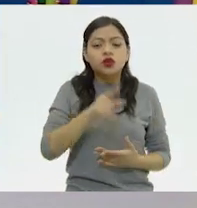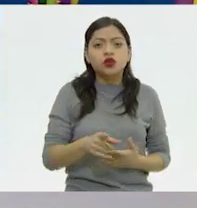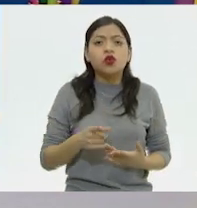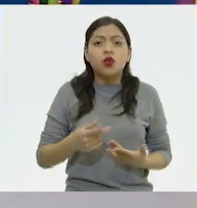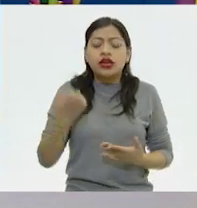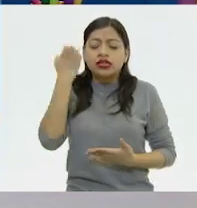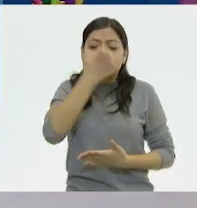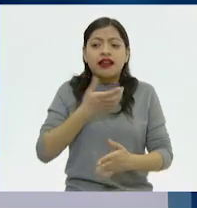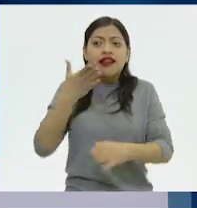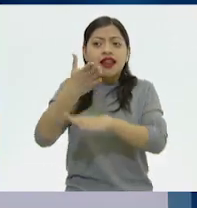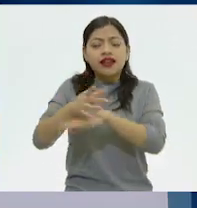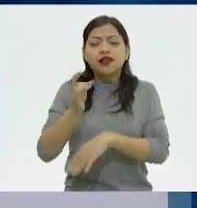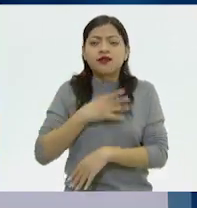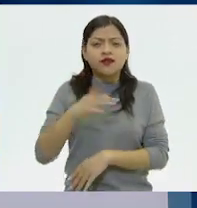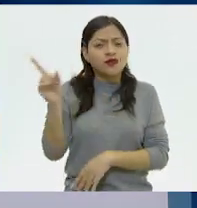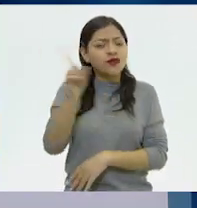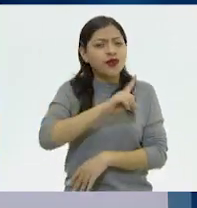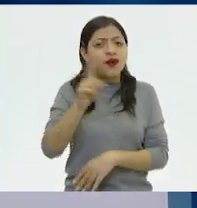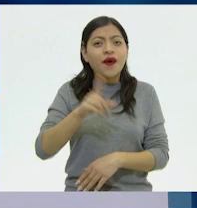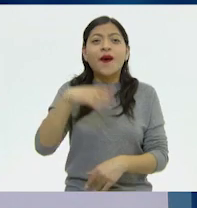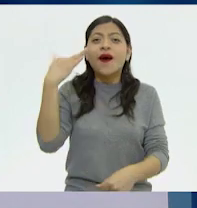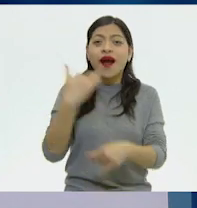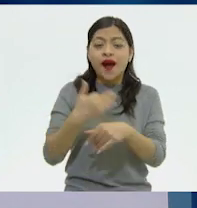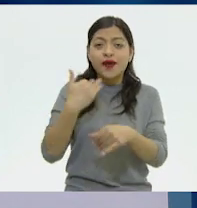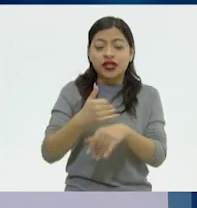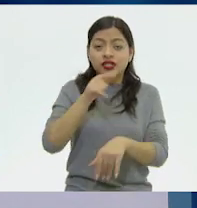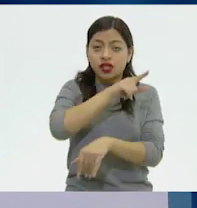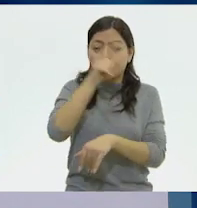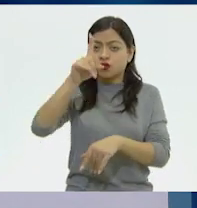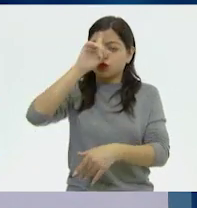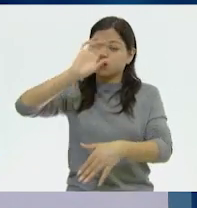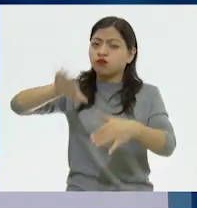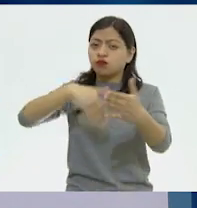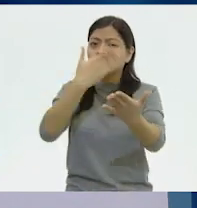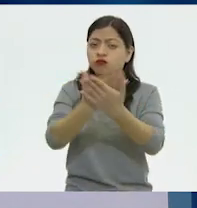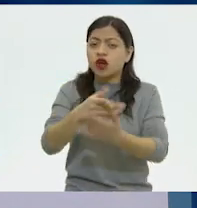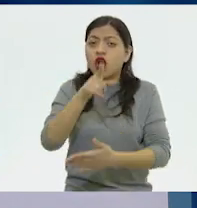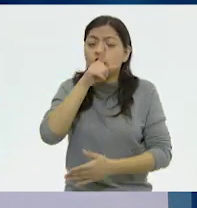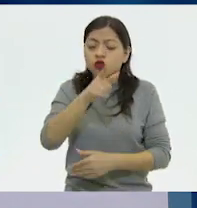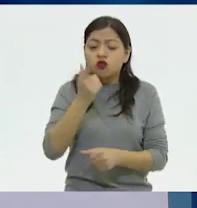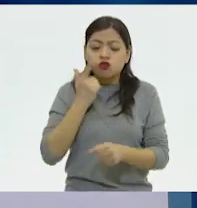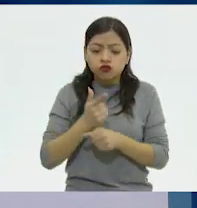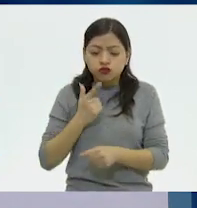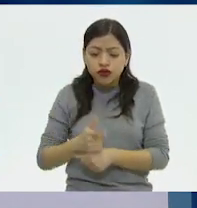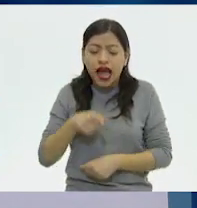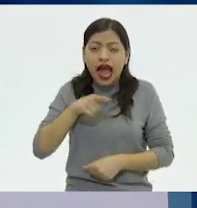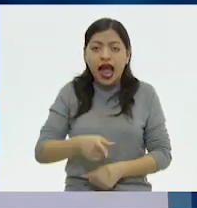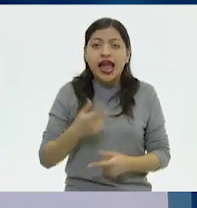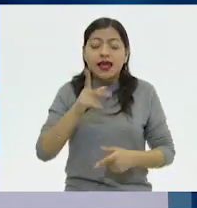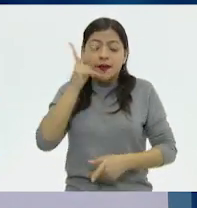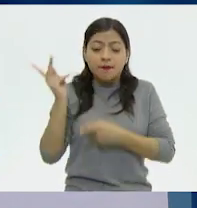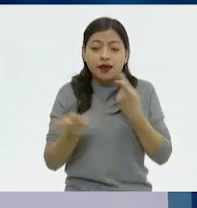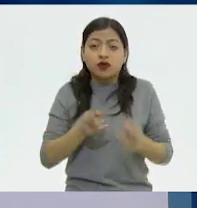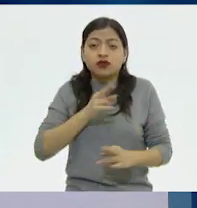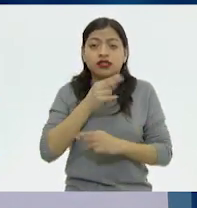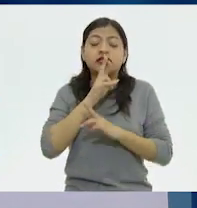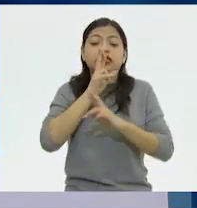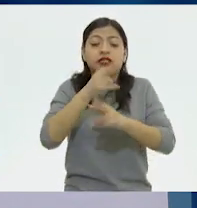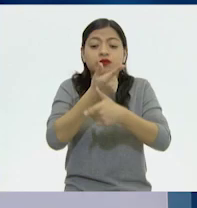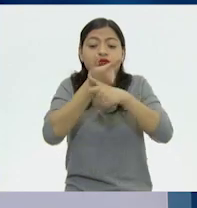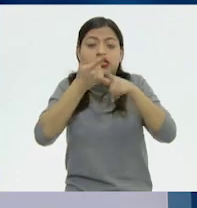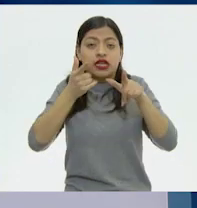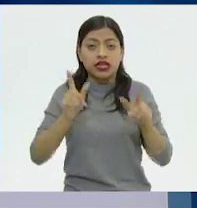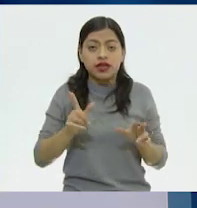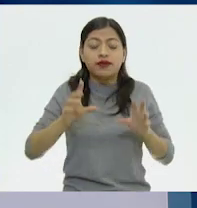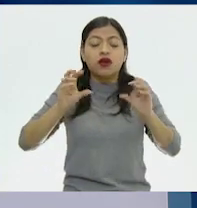miedo de los exámenes. Para ello, es también muy recomendable identificar si son preguntas abiertas o cerradas.